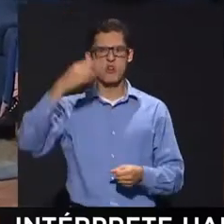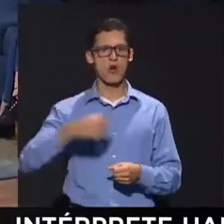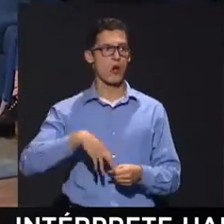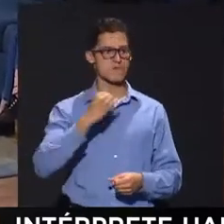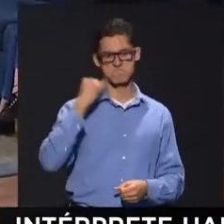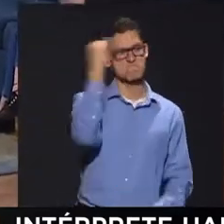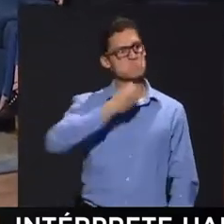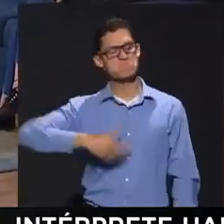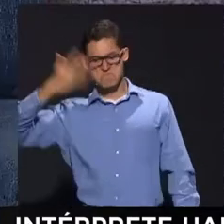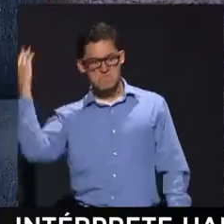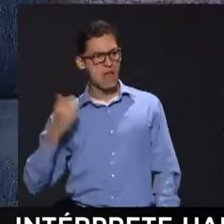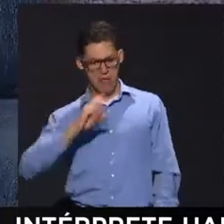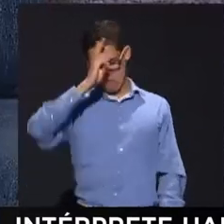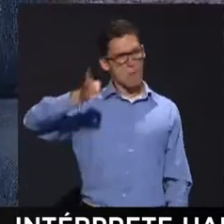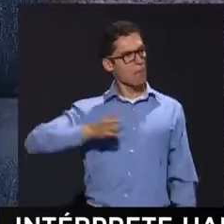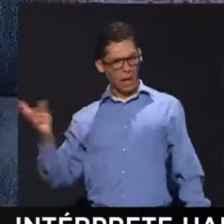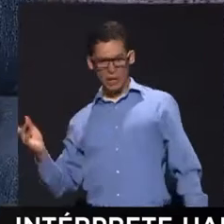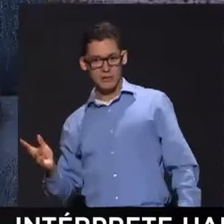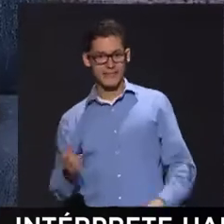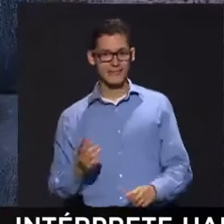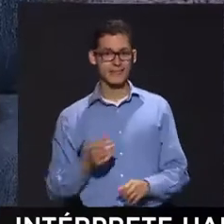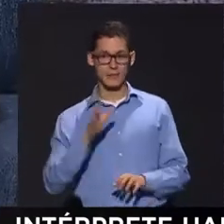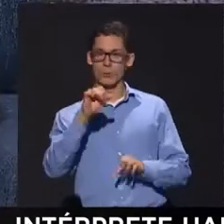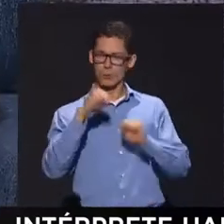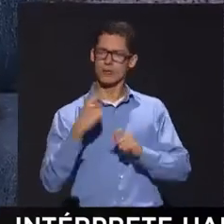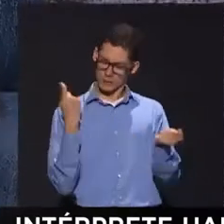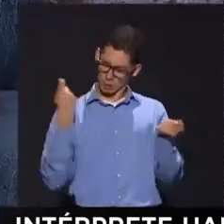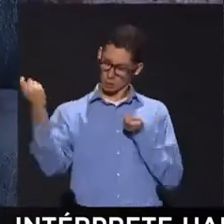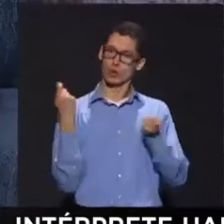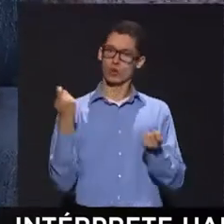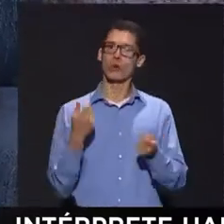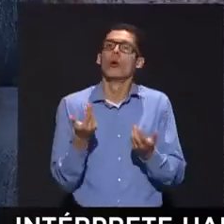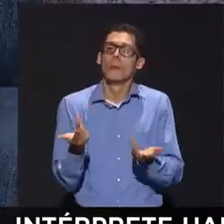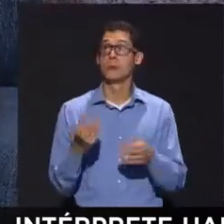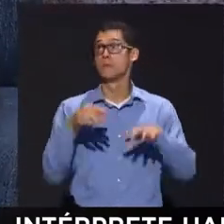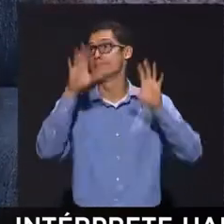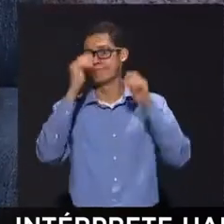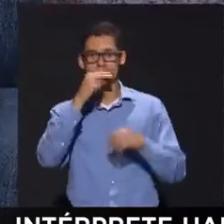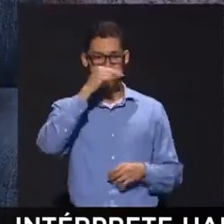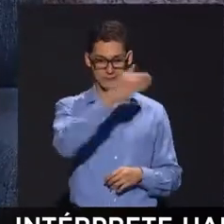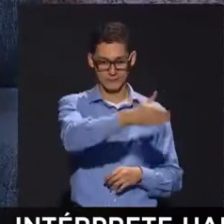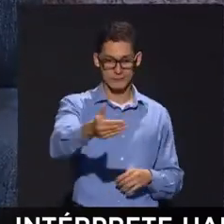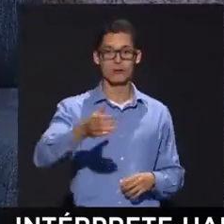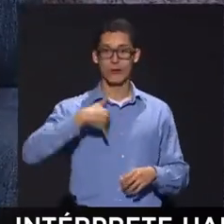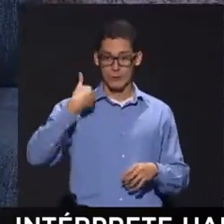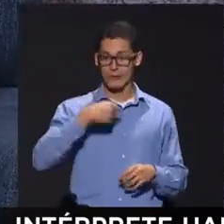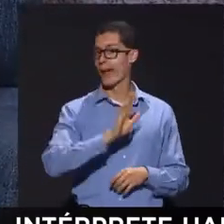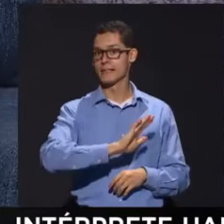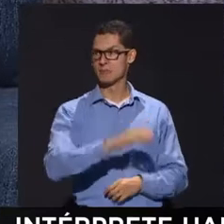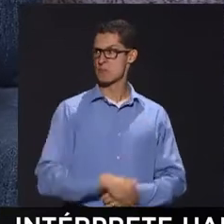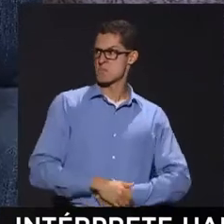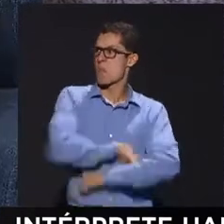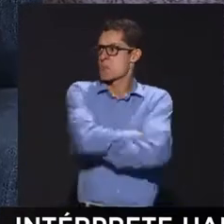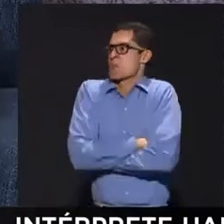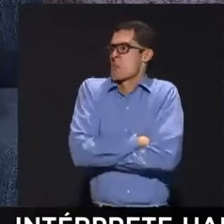Y este ejercicio no es solamente para niños, niñas y adolescentes, ¿cierto? Nosotros como adultos a veces se nos va a la mano y a